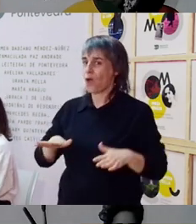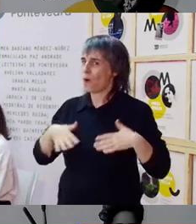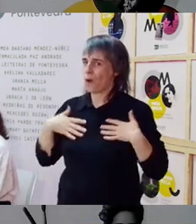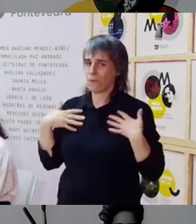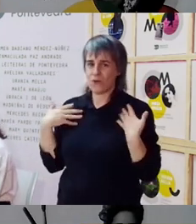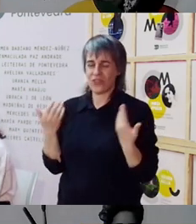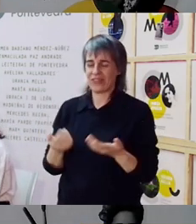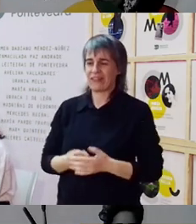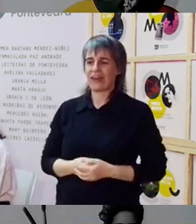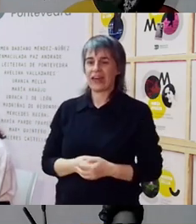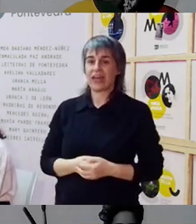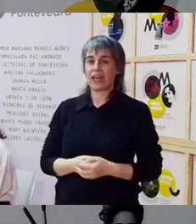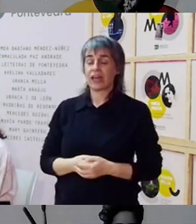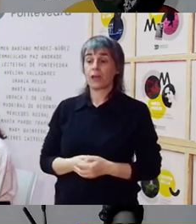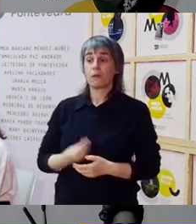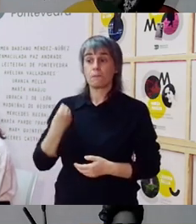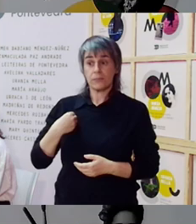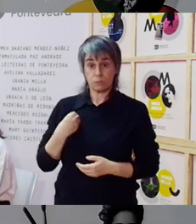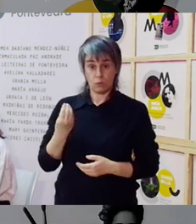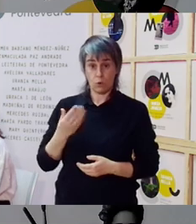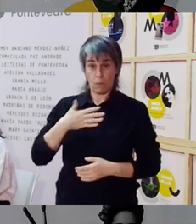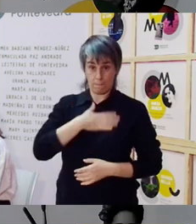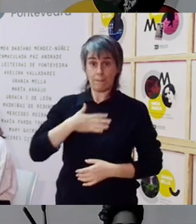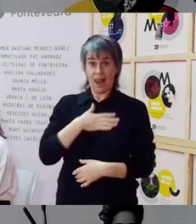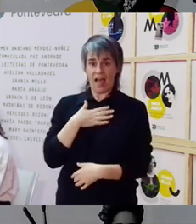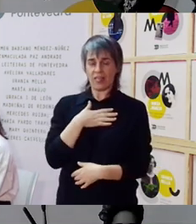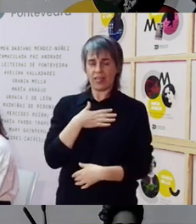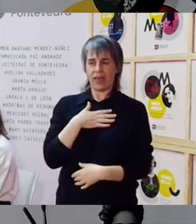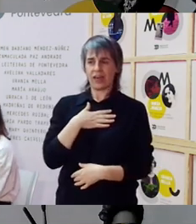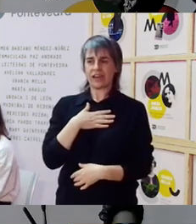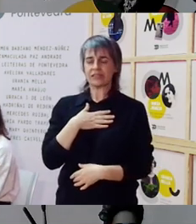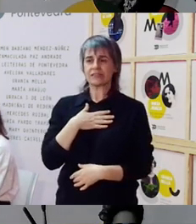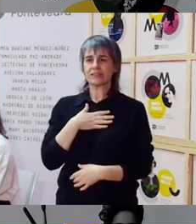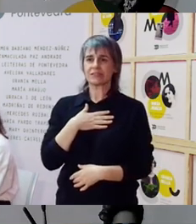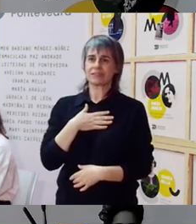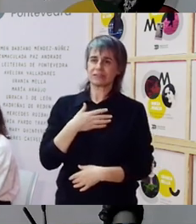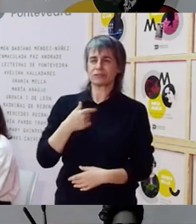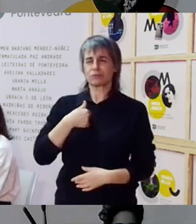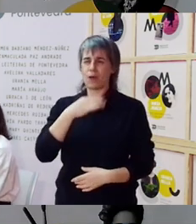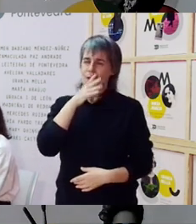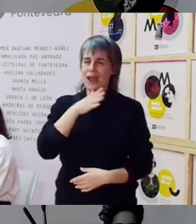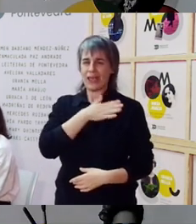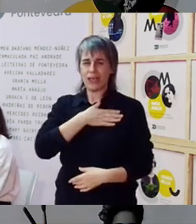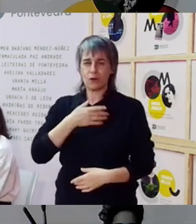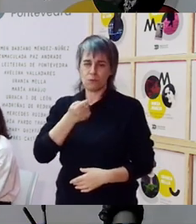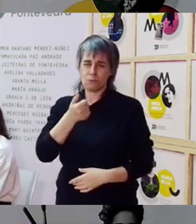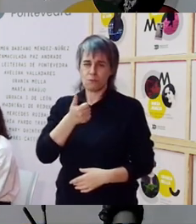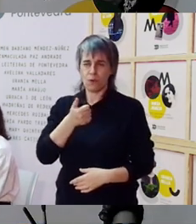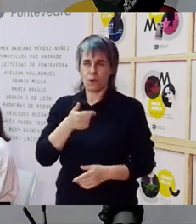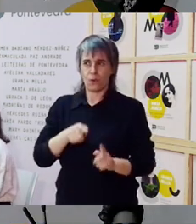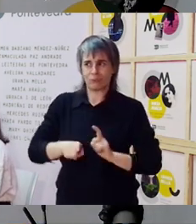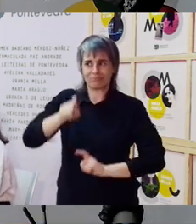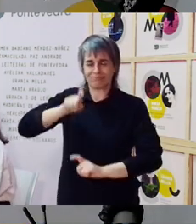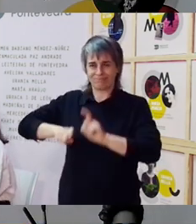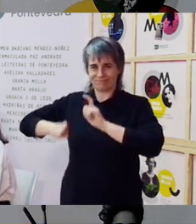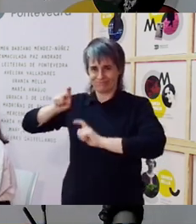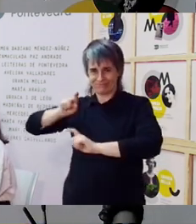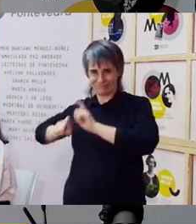que chega a Placeres de volta, vou a facer así un un pa atrás,